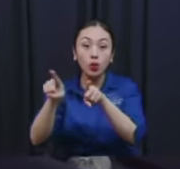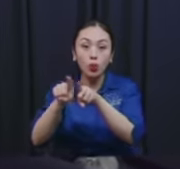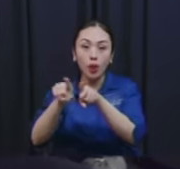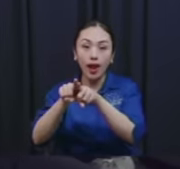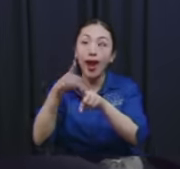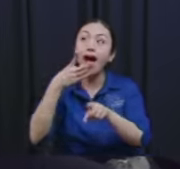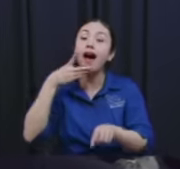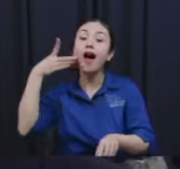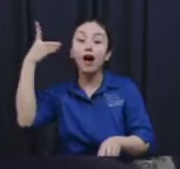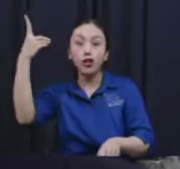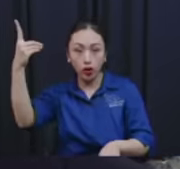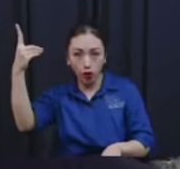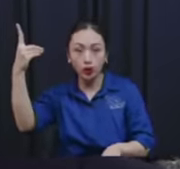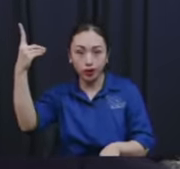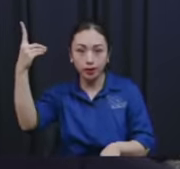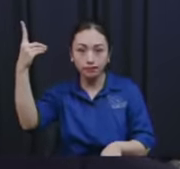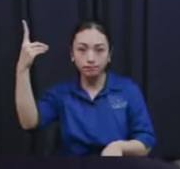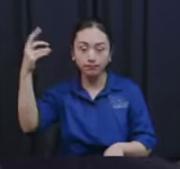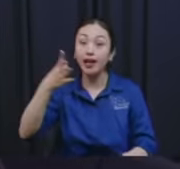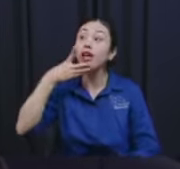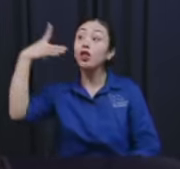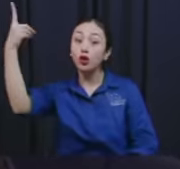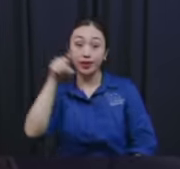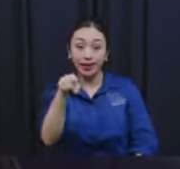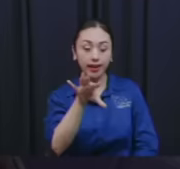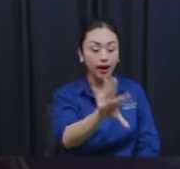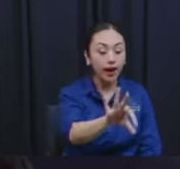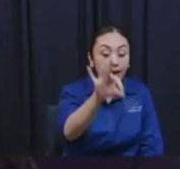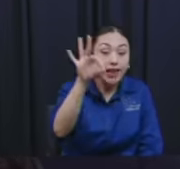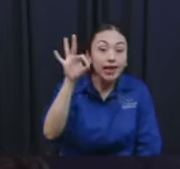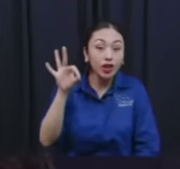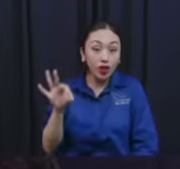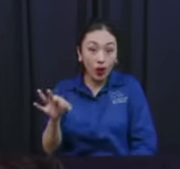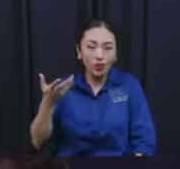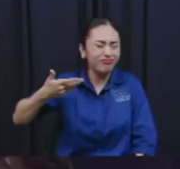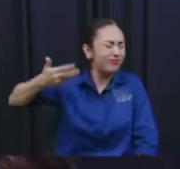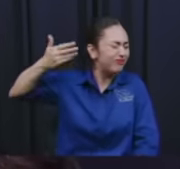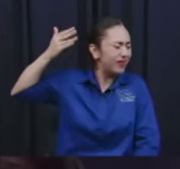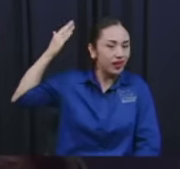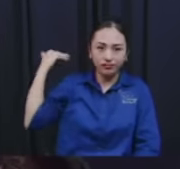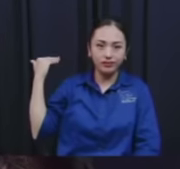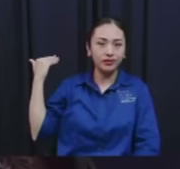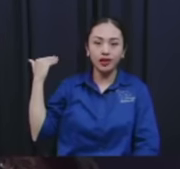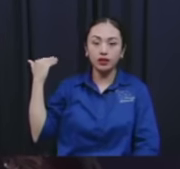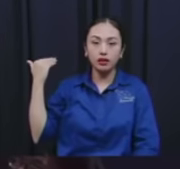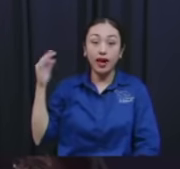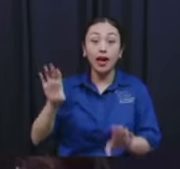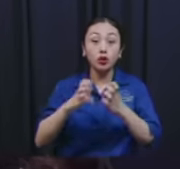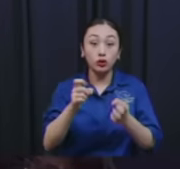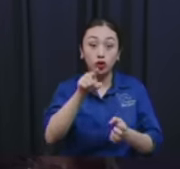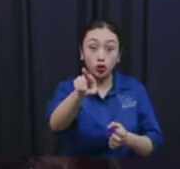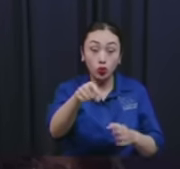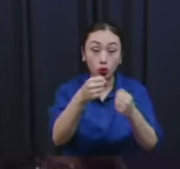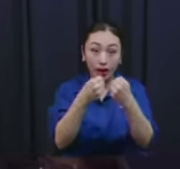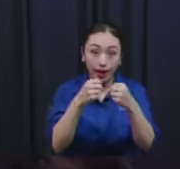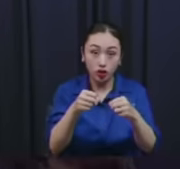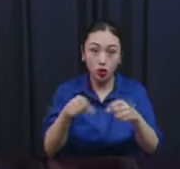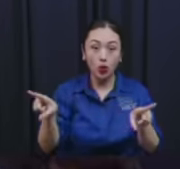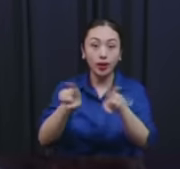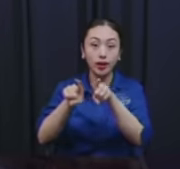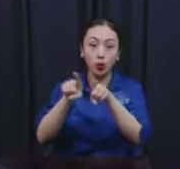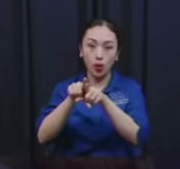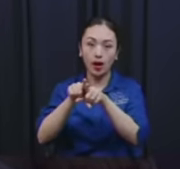quieras si te conoció desde antes y te predestinó desde antes hermano vas a ser hecho a la